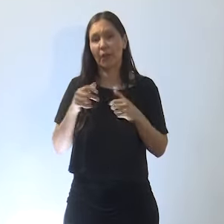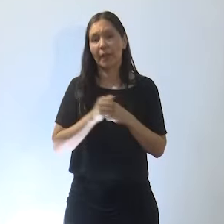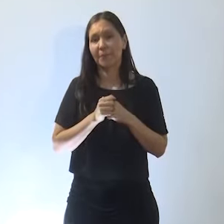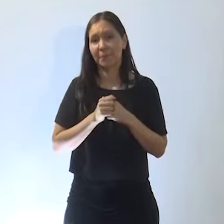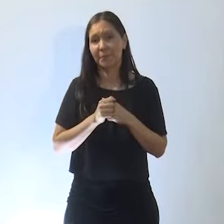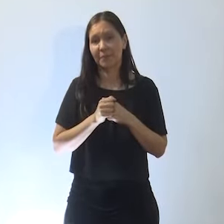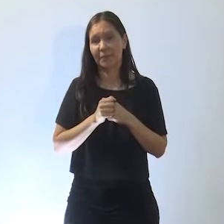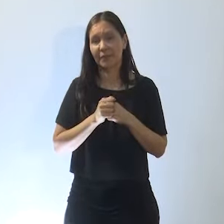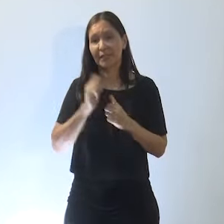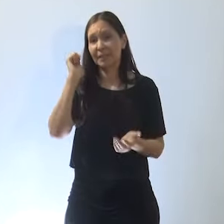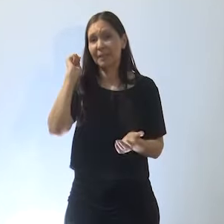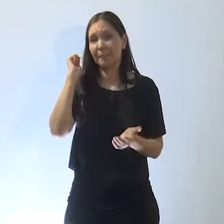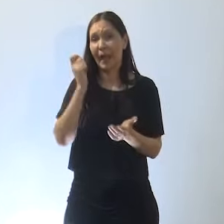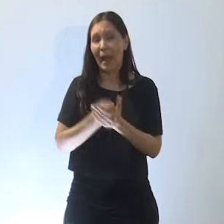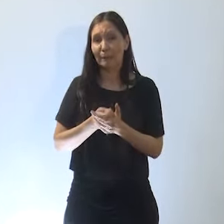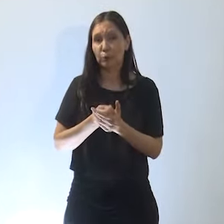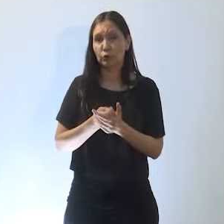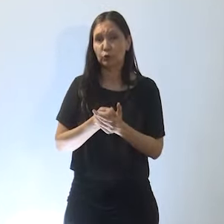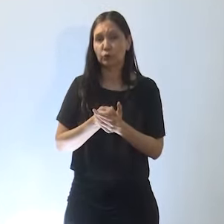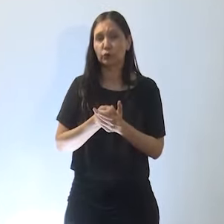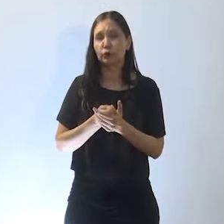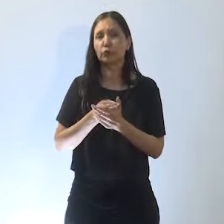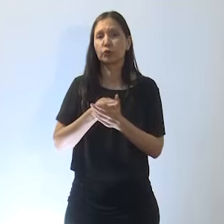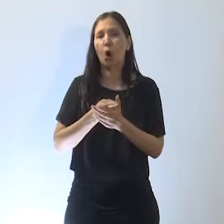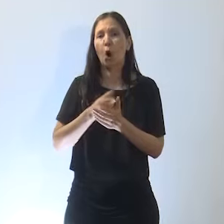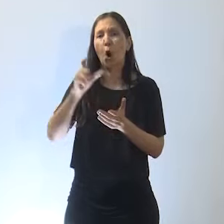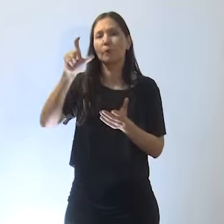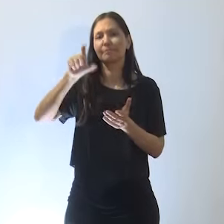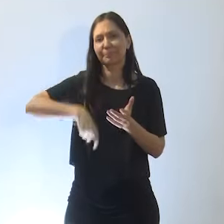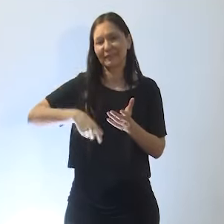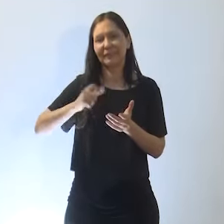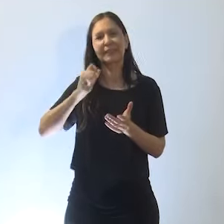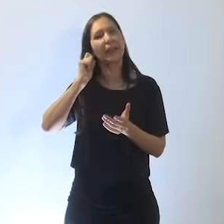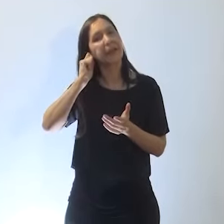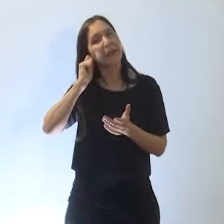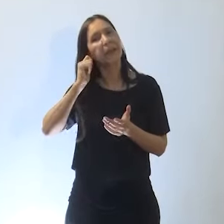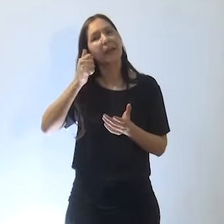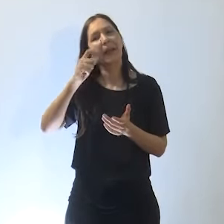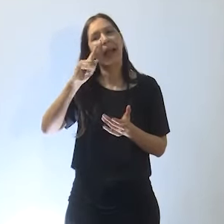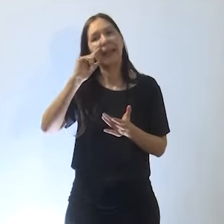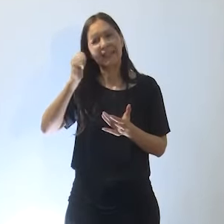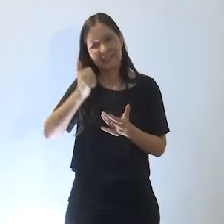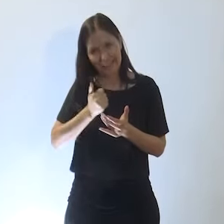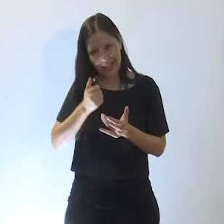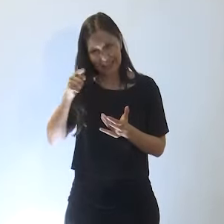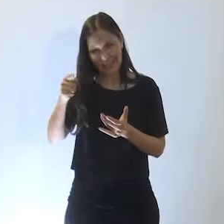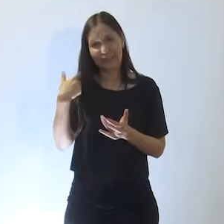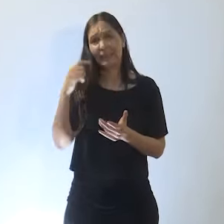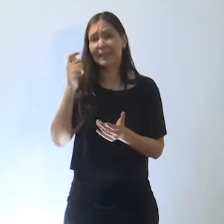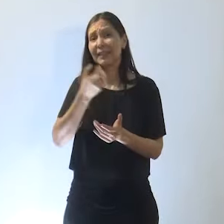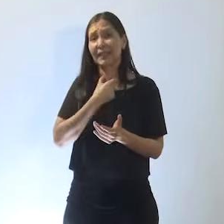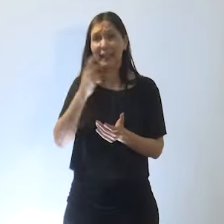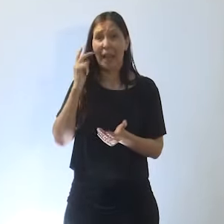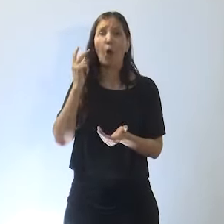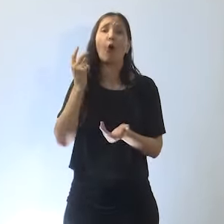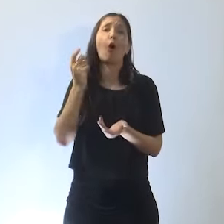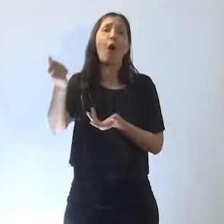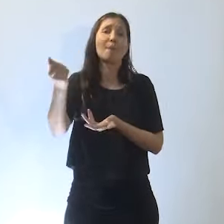pagamos con Galicia Así que si quieren pueden ir a comprar el libro de Javier yo estoy encargada